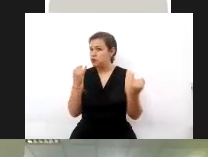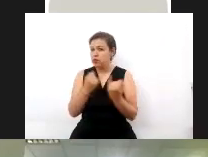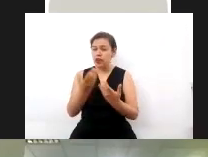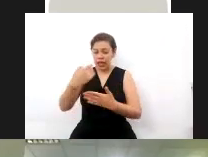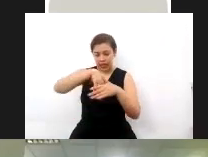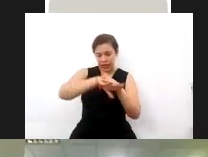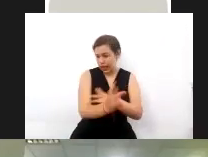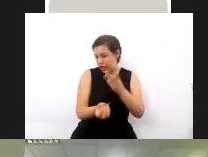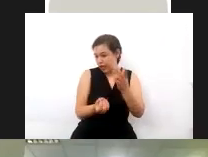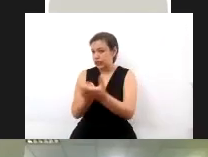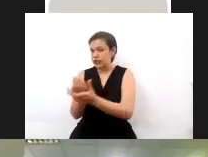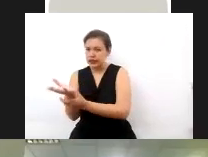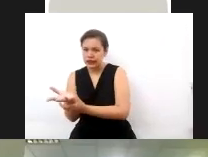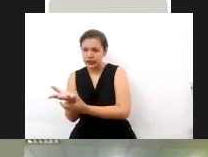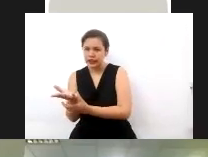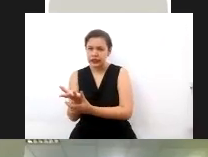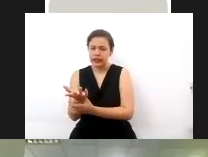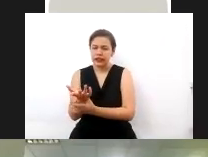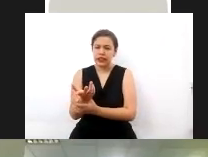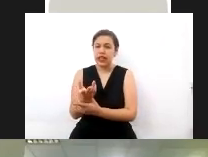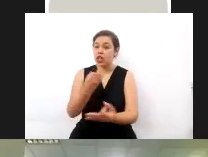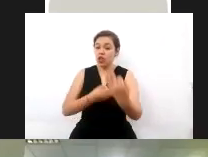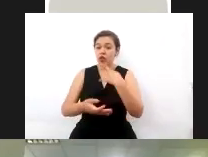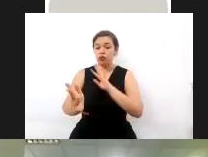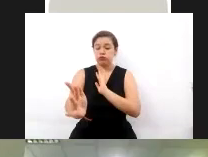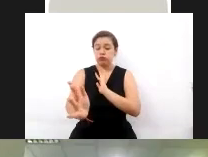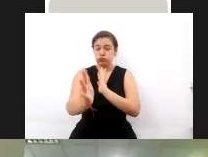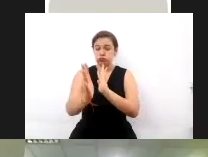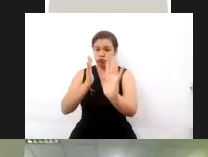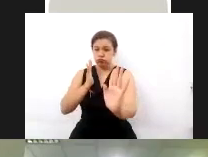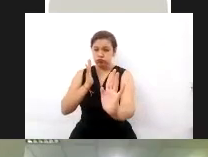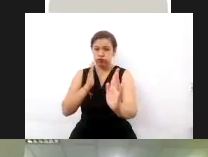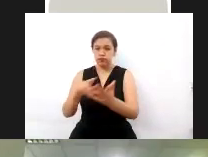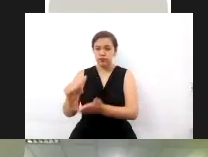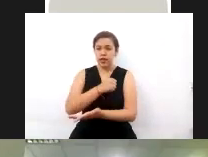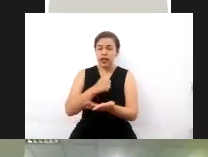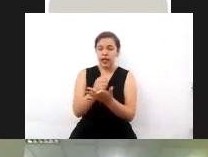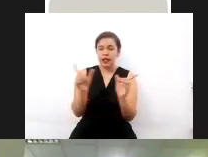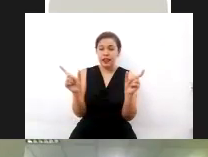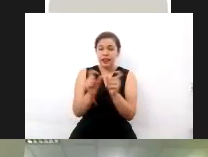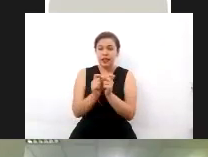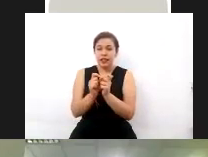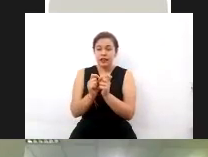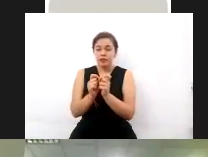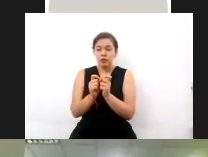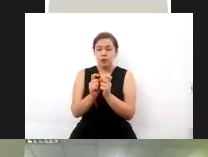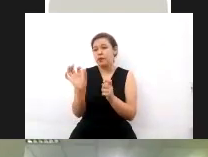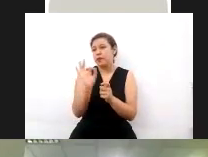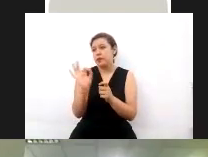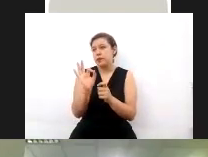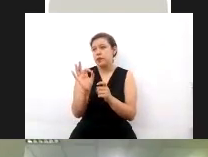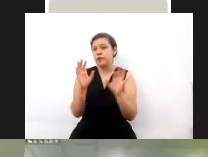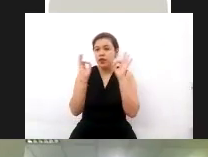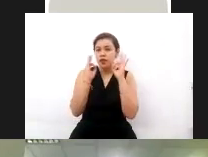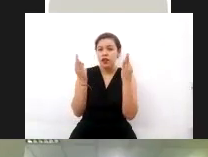¿no? O que la circulación, si el espacio es muy pequeño, la circulación la puedan dar a lo mejor de tal manera